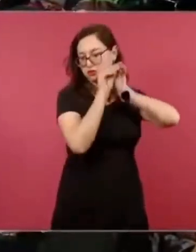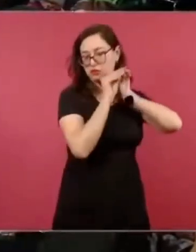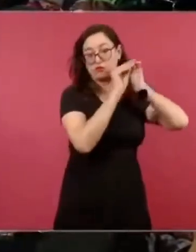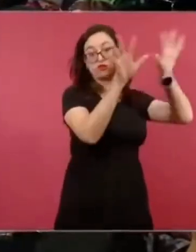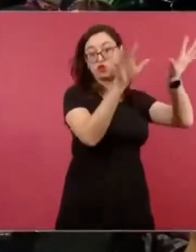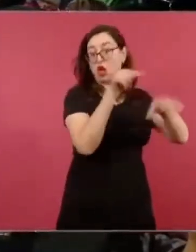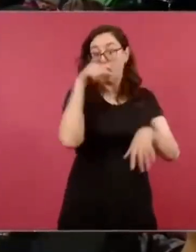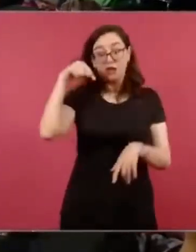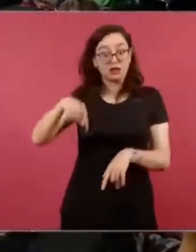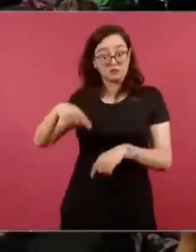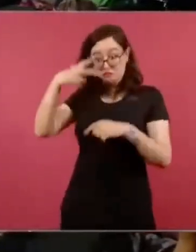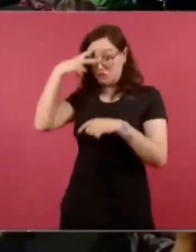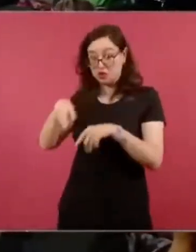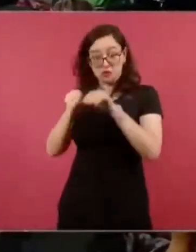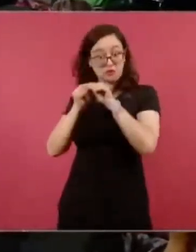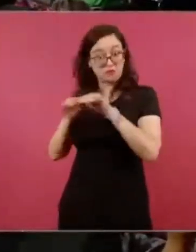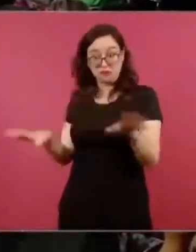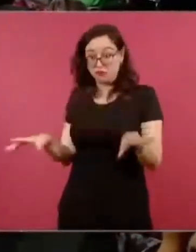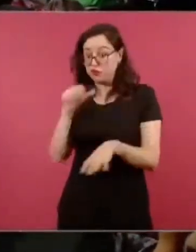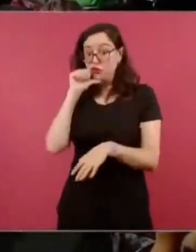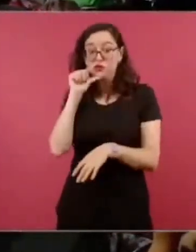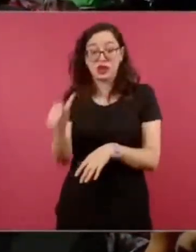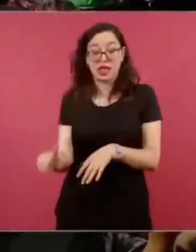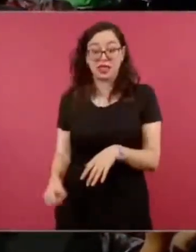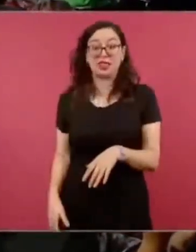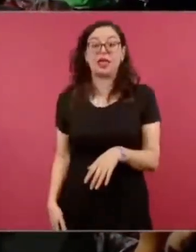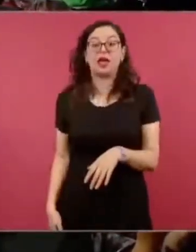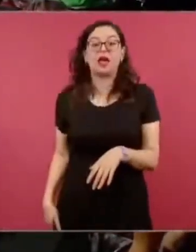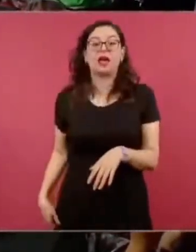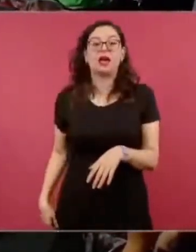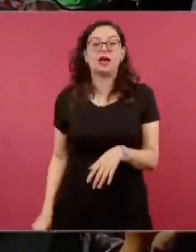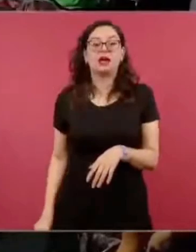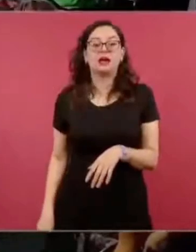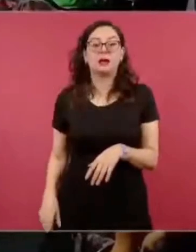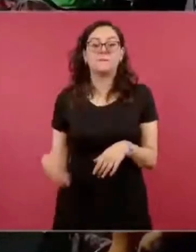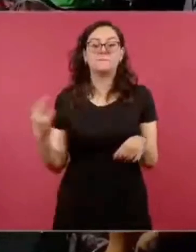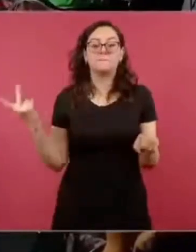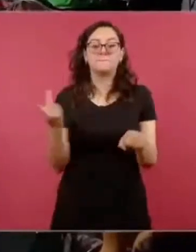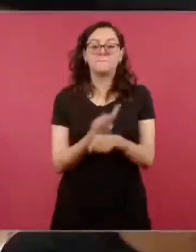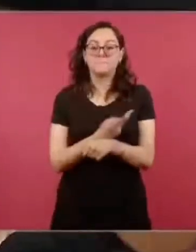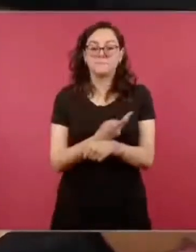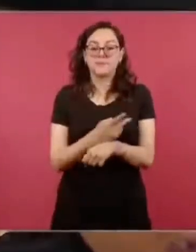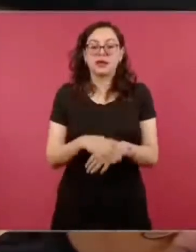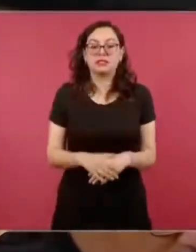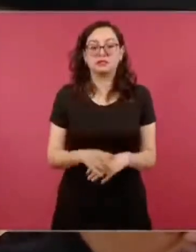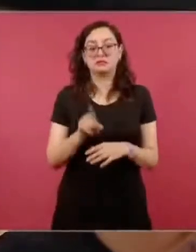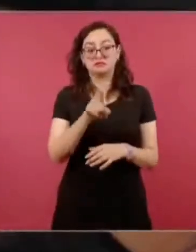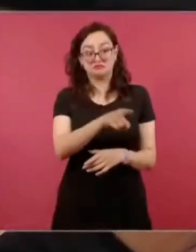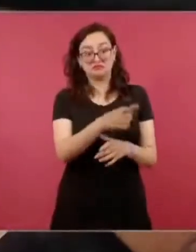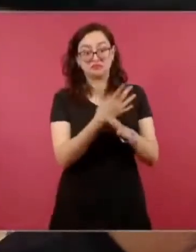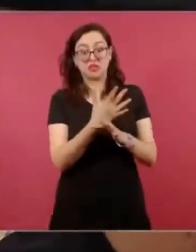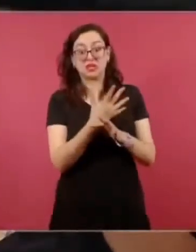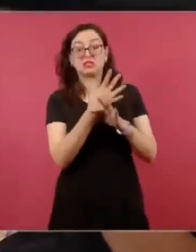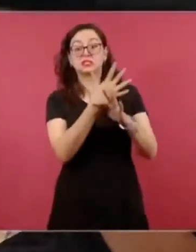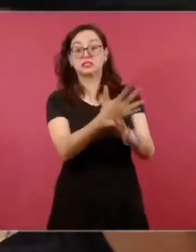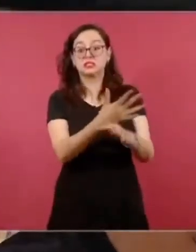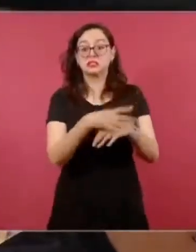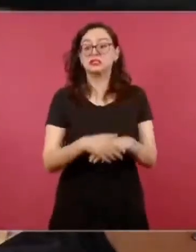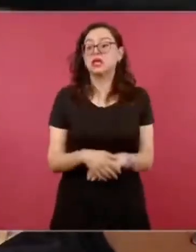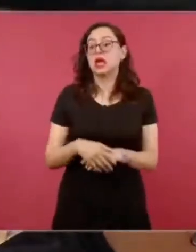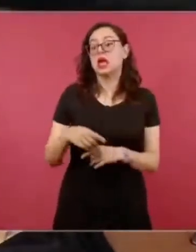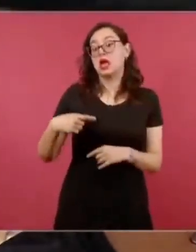Estados Unidos. Y bueno, pues el conductor habla que se retira en octubre, cuando usted